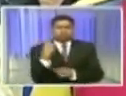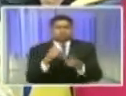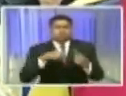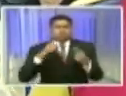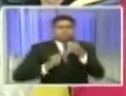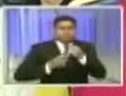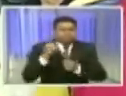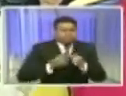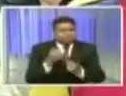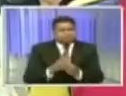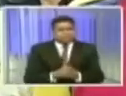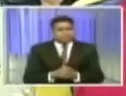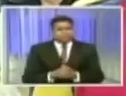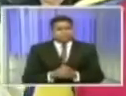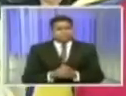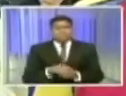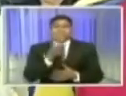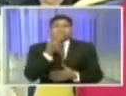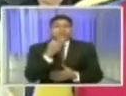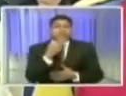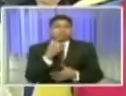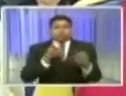Si hubiera una máquina del tiempo,